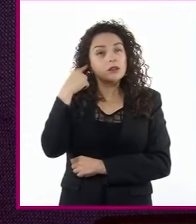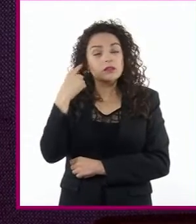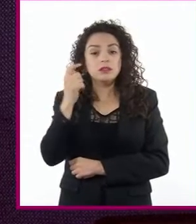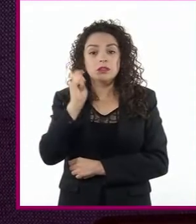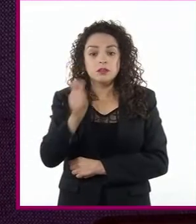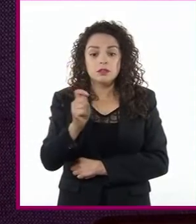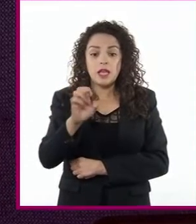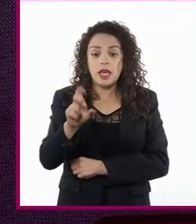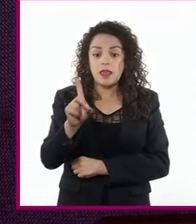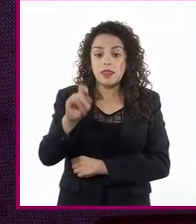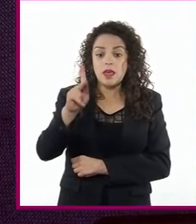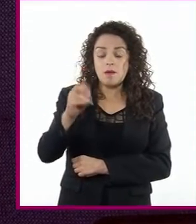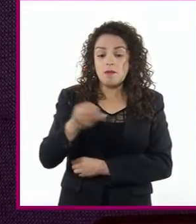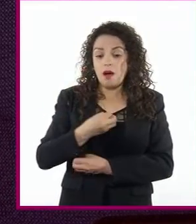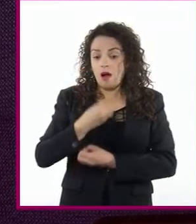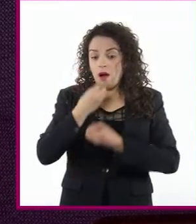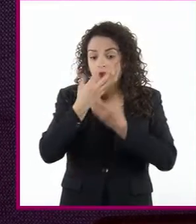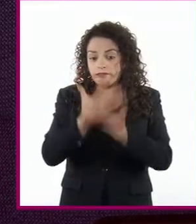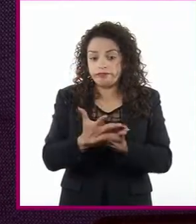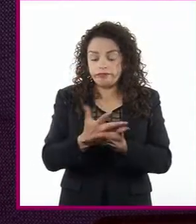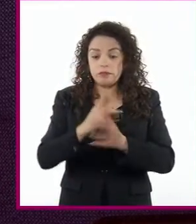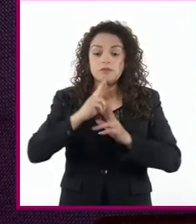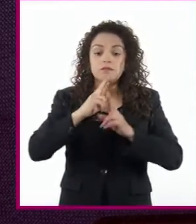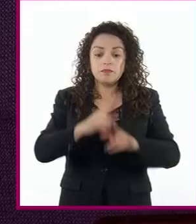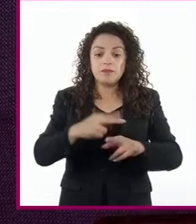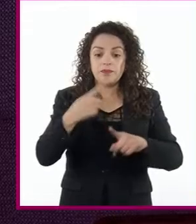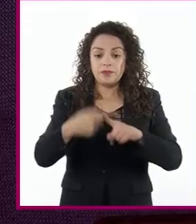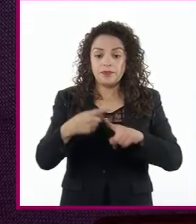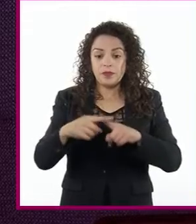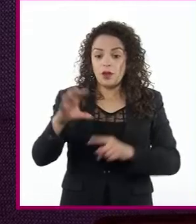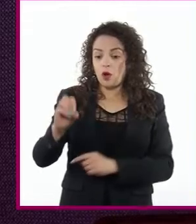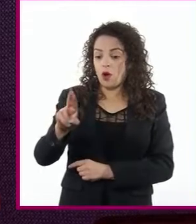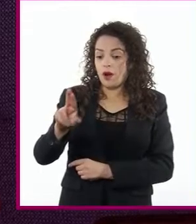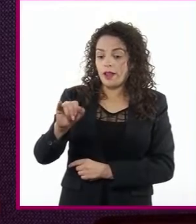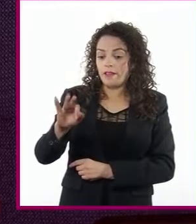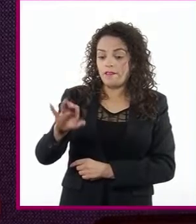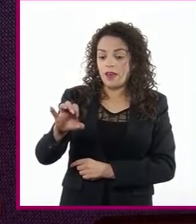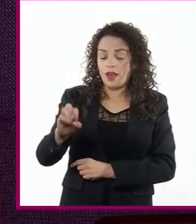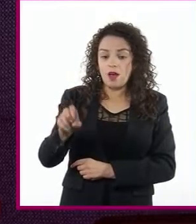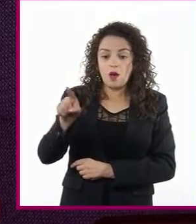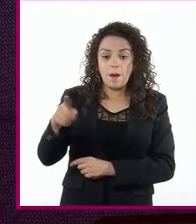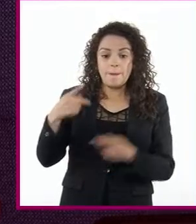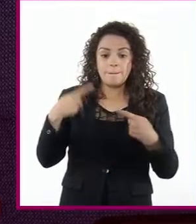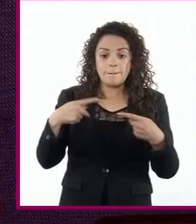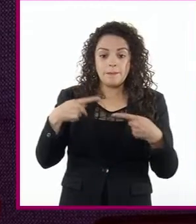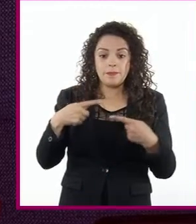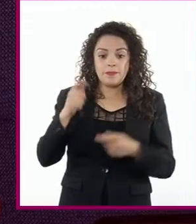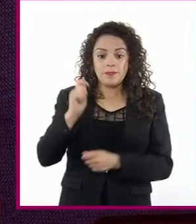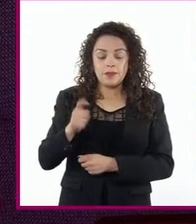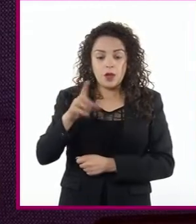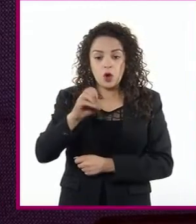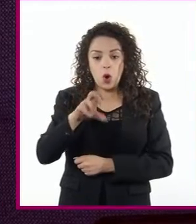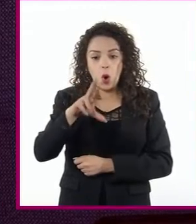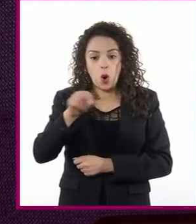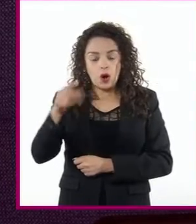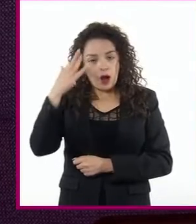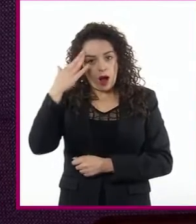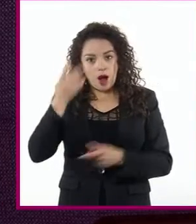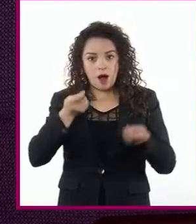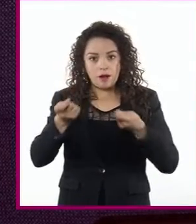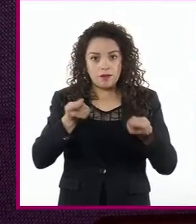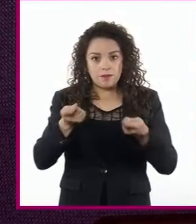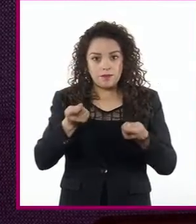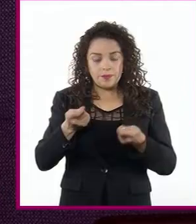intervenciones de Edipo que son respondidas por el corifeo, la persona que dirigía el coro. El alma